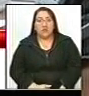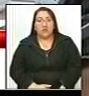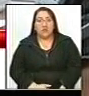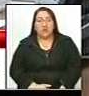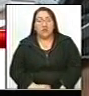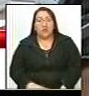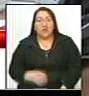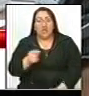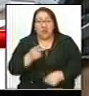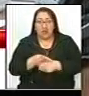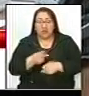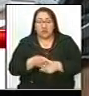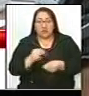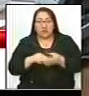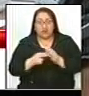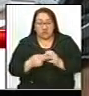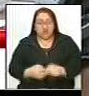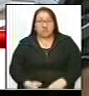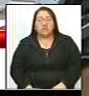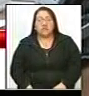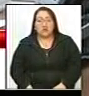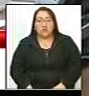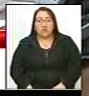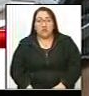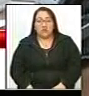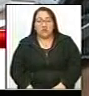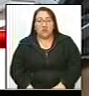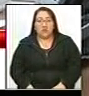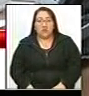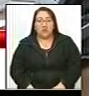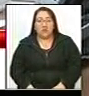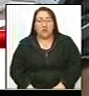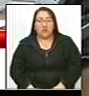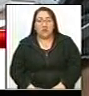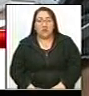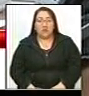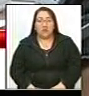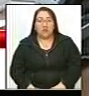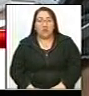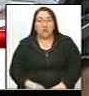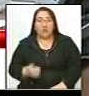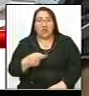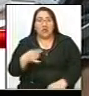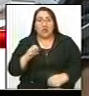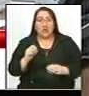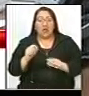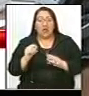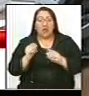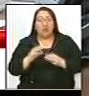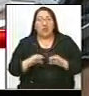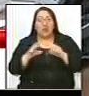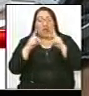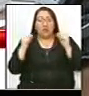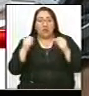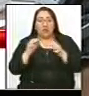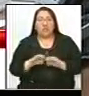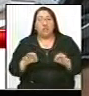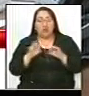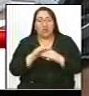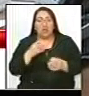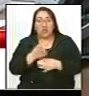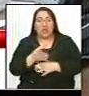Y en esta relación, la agencia japonesa tiene algunas pautas importantes que para ellos